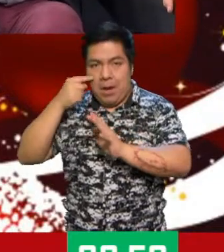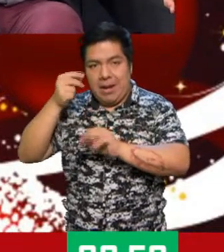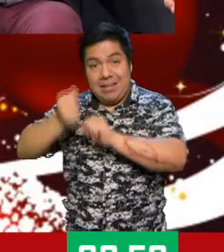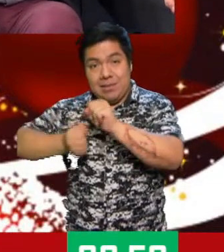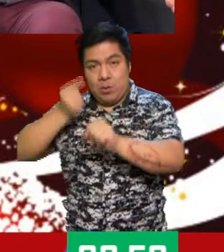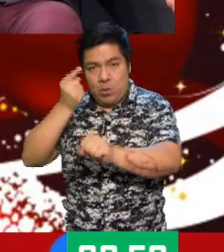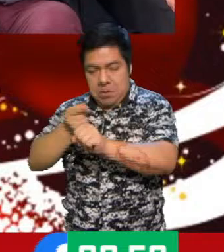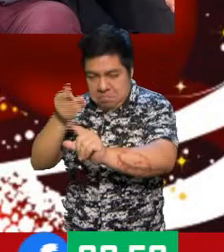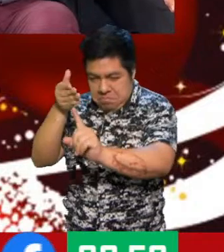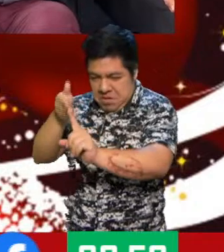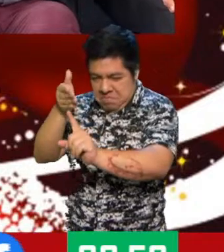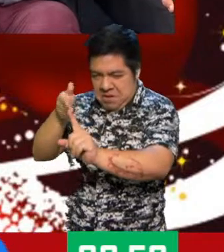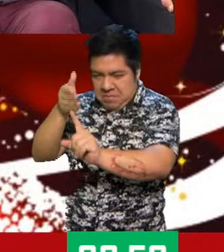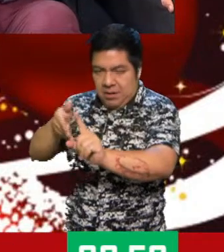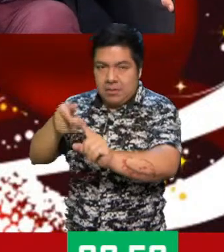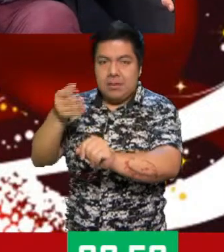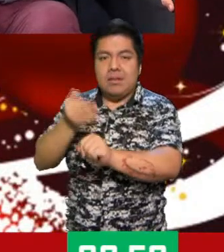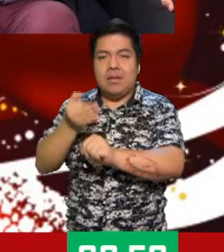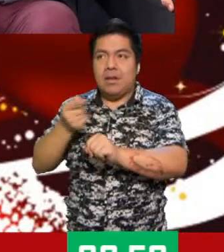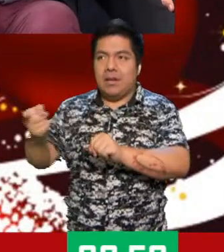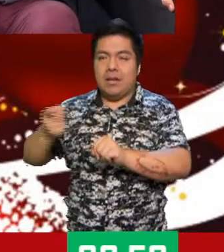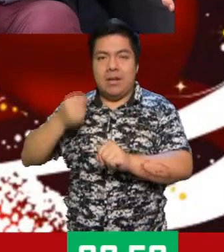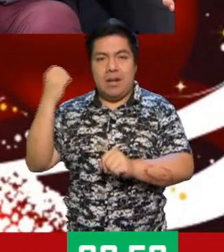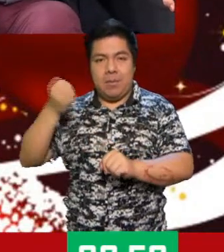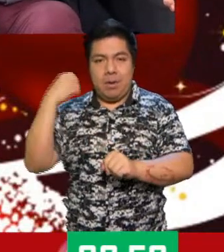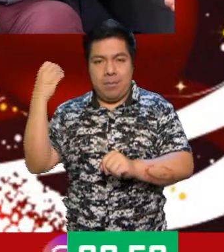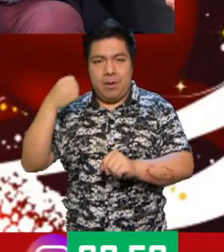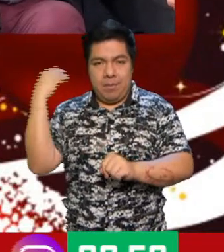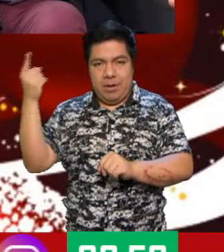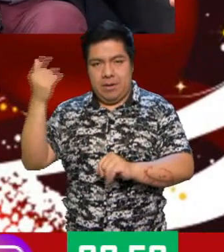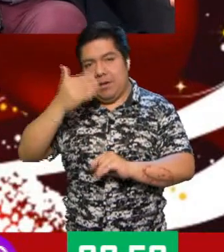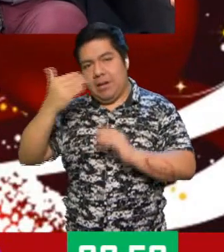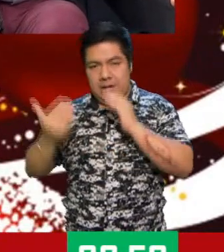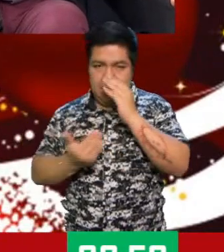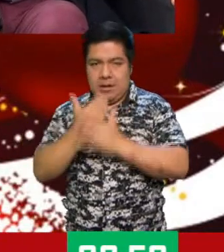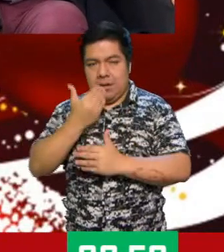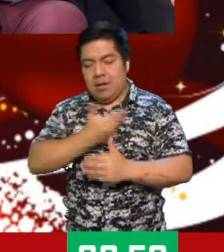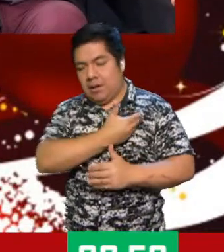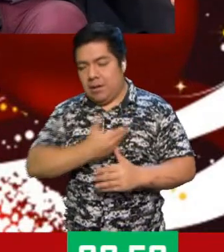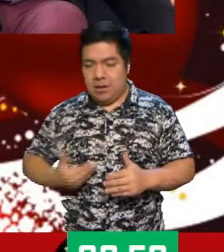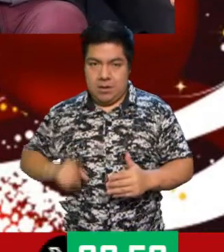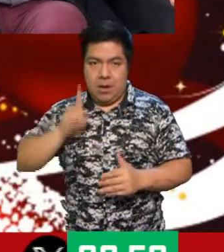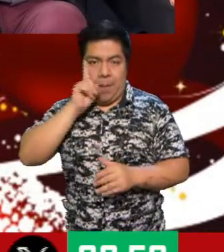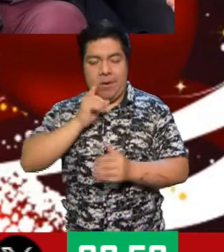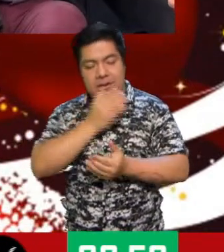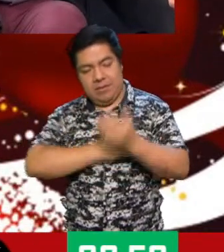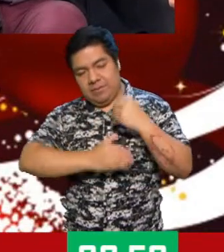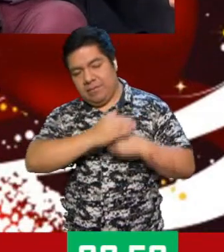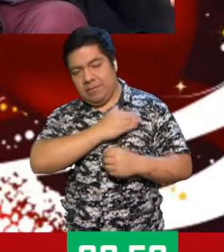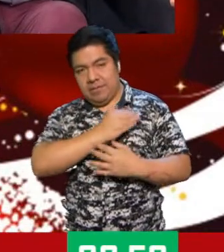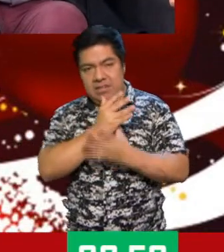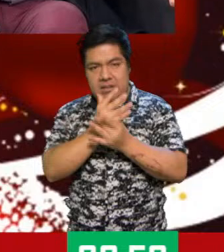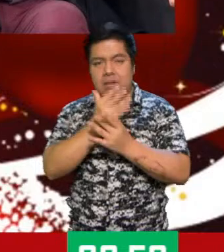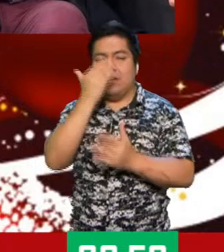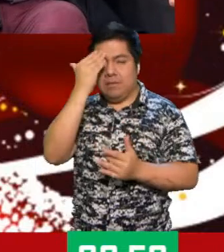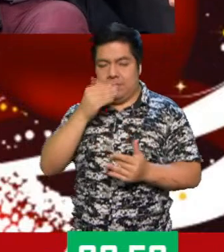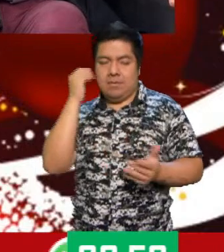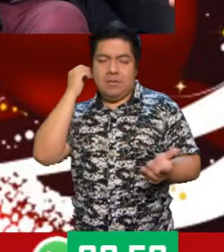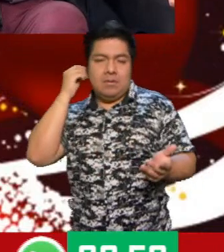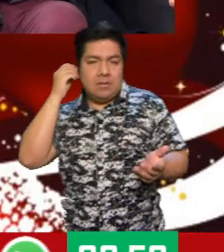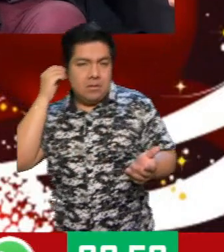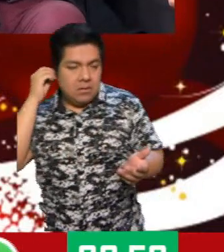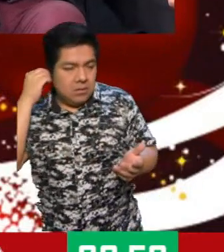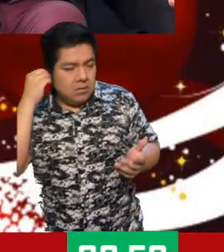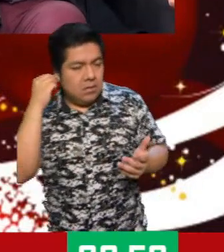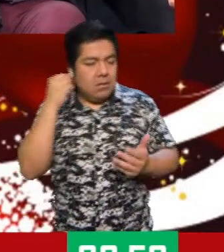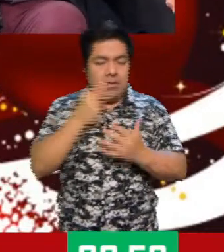esa política pública, hoy lo decía Claudia Sheinbaum en la mañana, sí, es parte de esa estrategia seguida durante